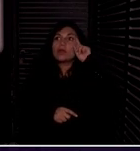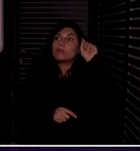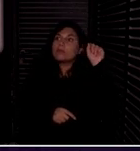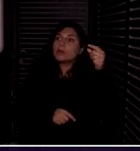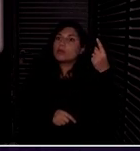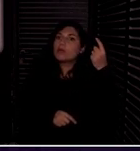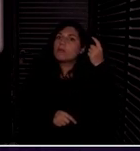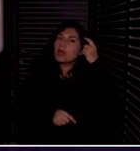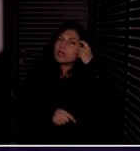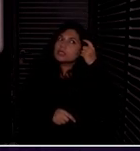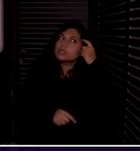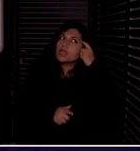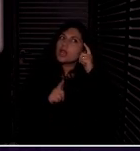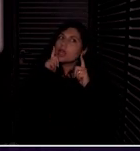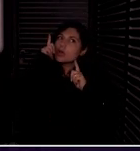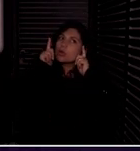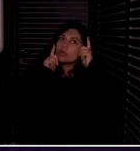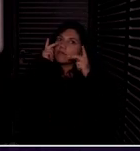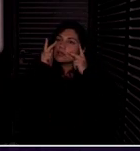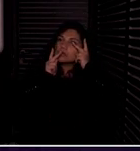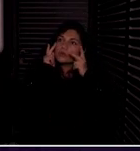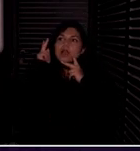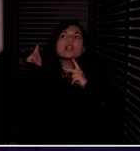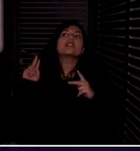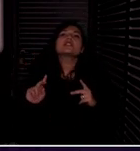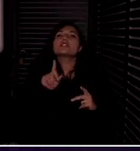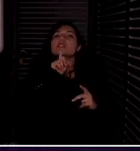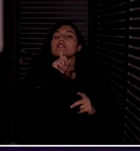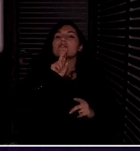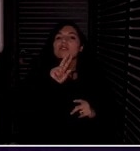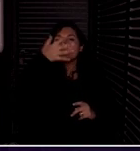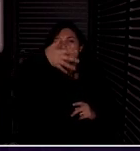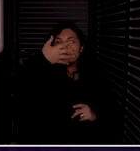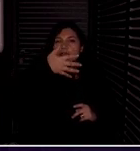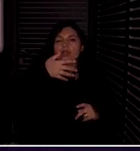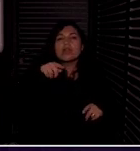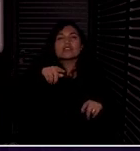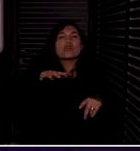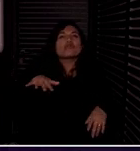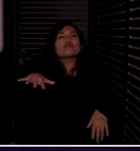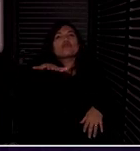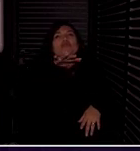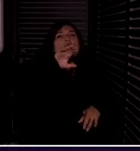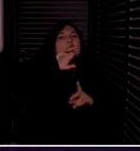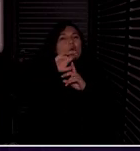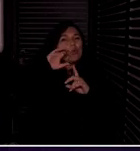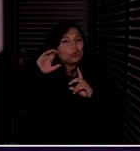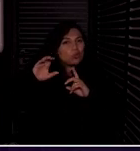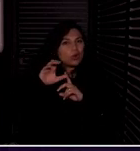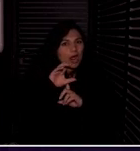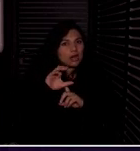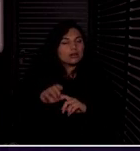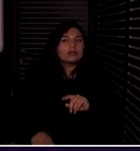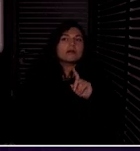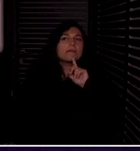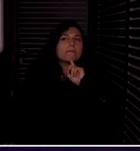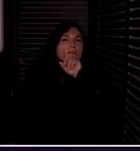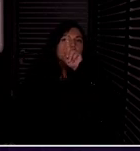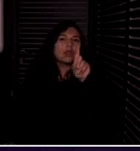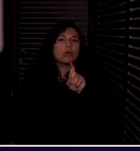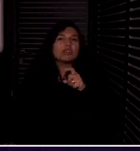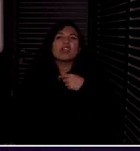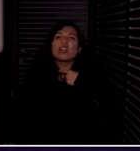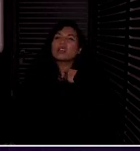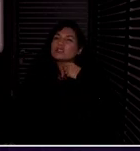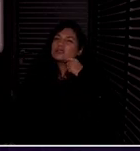el audiovisual televisivo en términos de ecosistemas culturales, porque si no, no entendemos nada. Y cuando formulamos la pregunta de qué es la televisión es